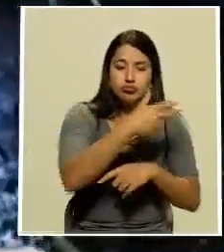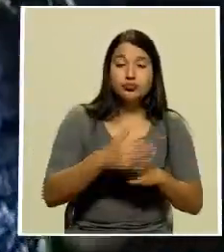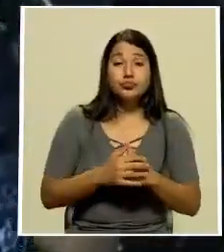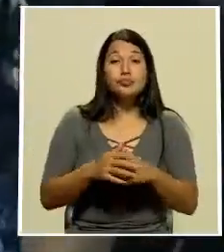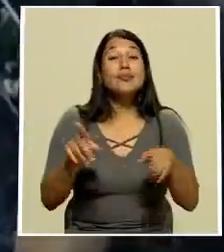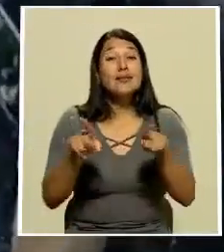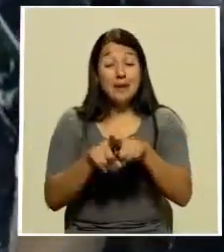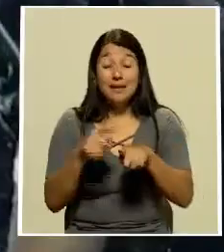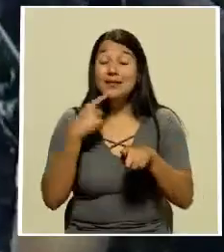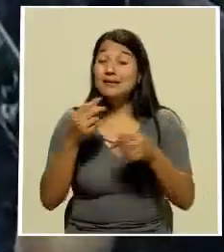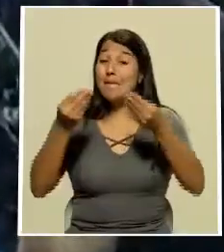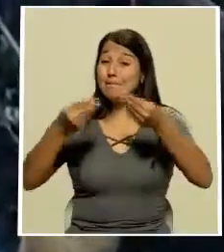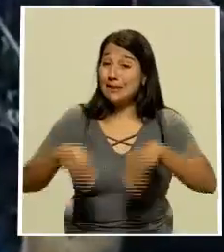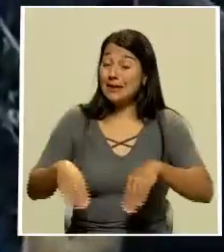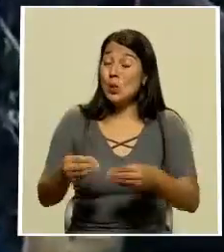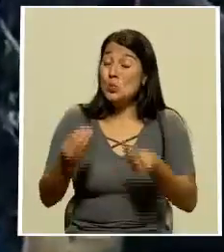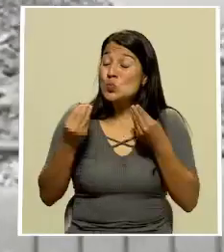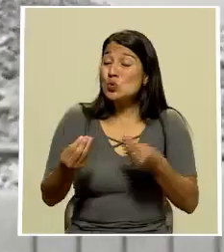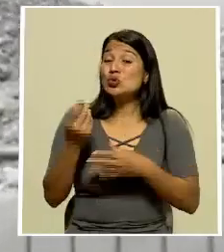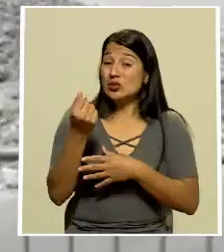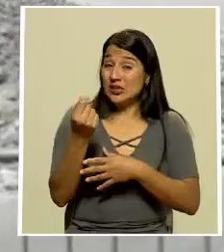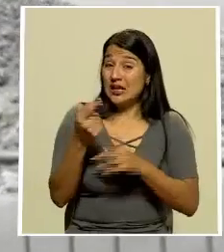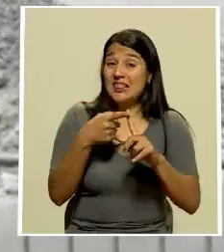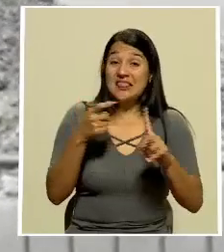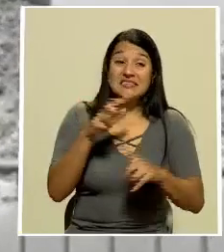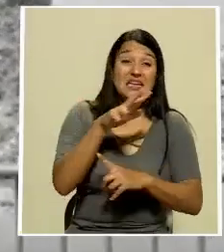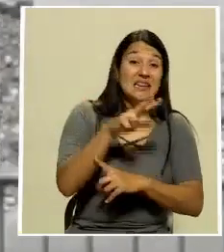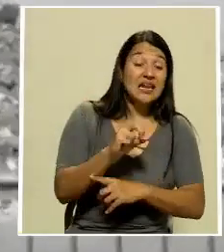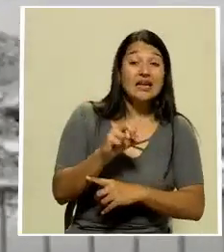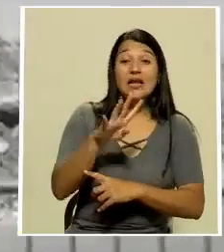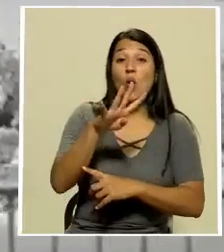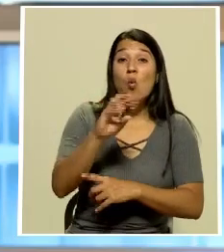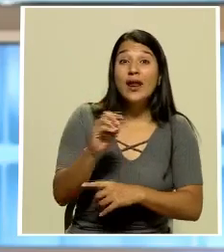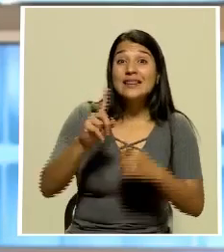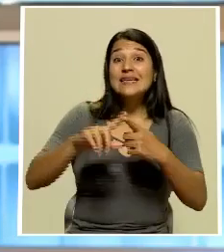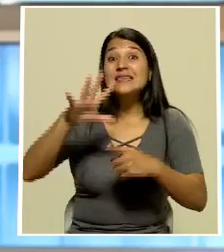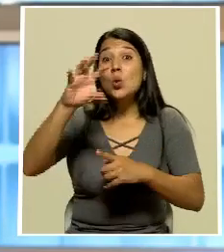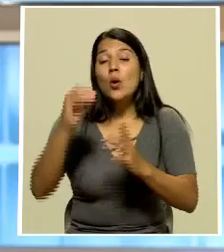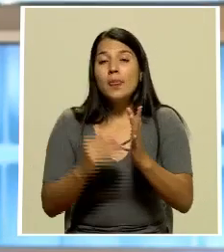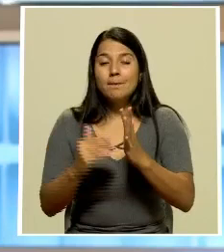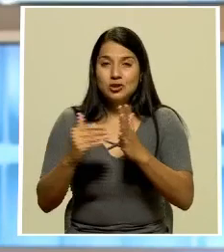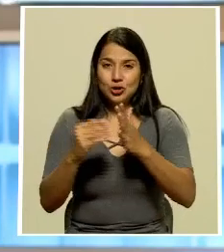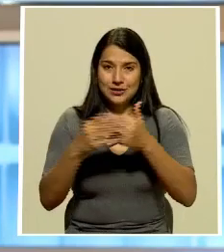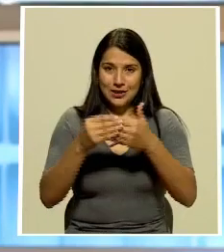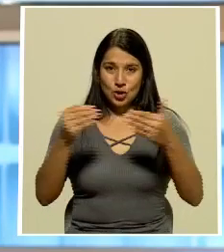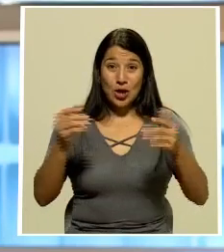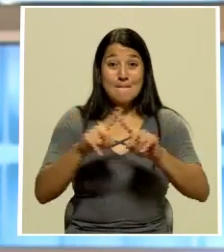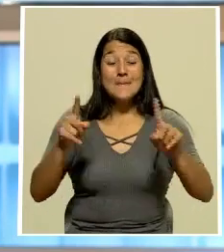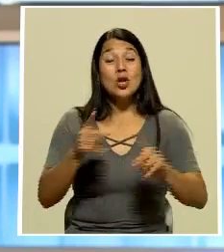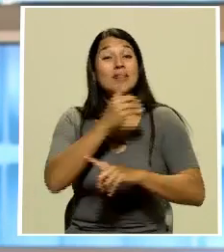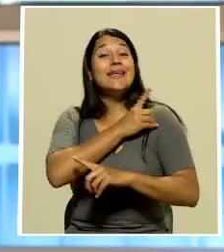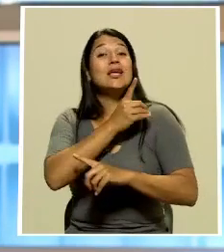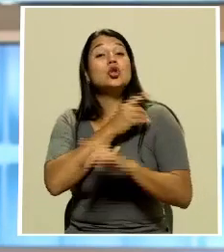de pérdidas millonarias, inclusive de 30, 40, 50 millones de dólares. Sin embargo, la directora de aduana